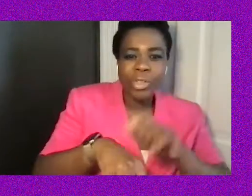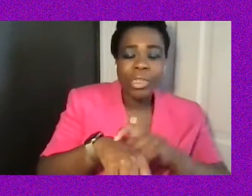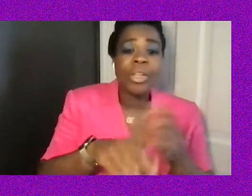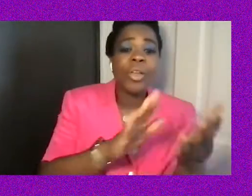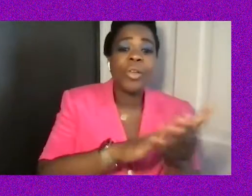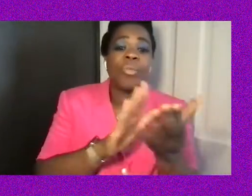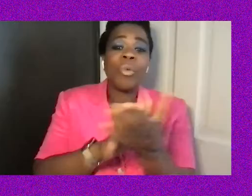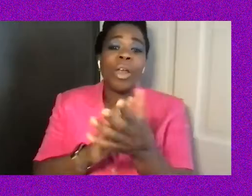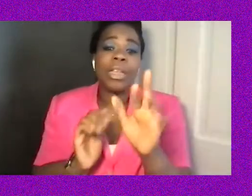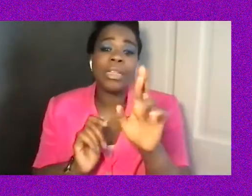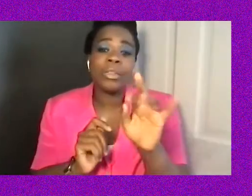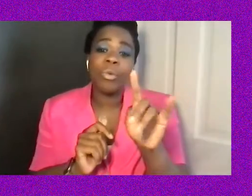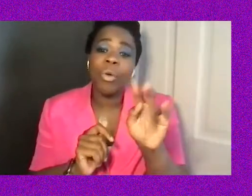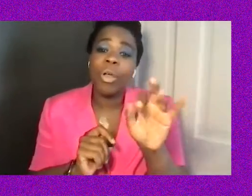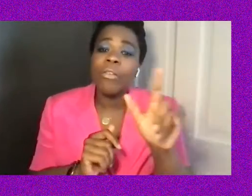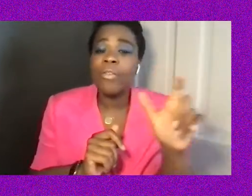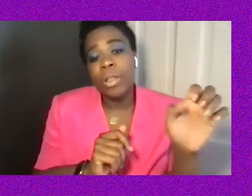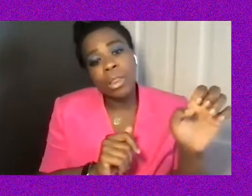cocina, mediodía,